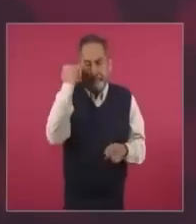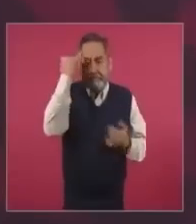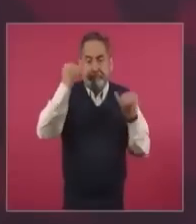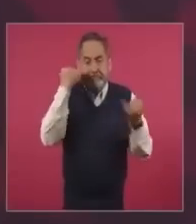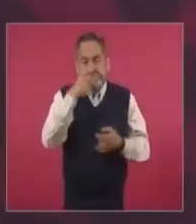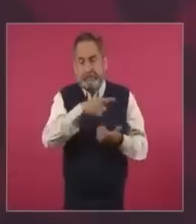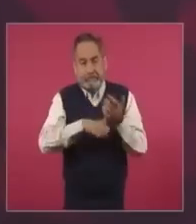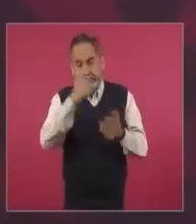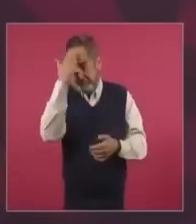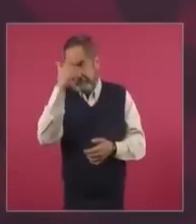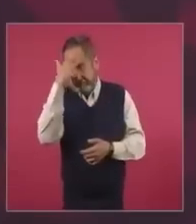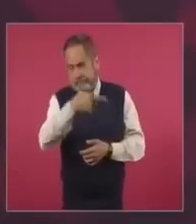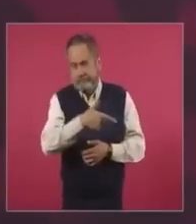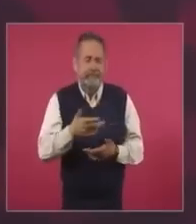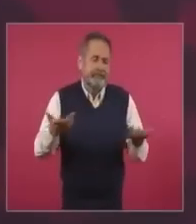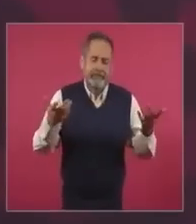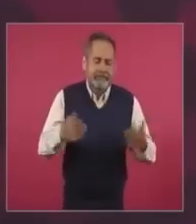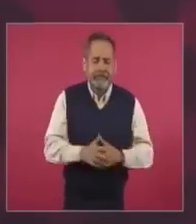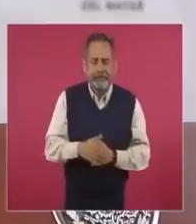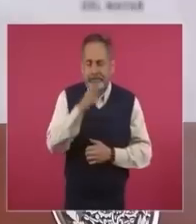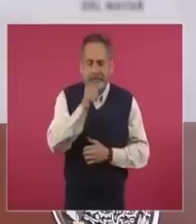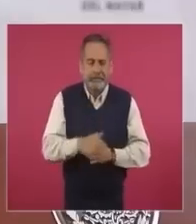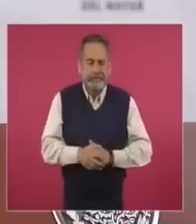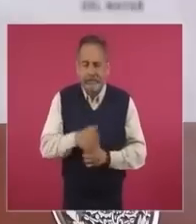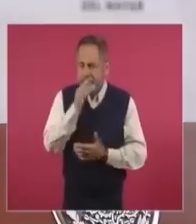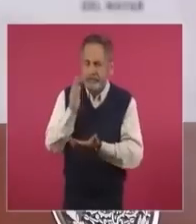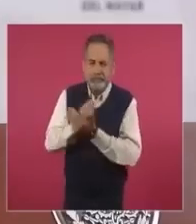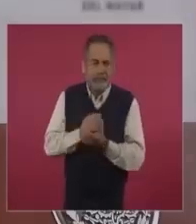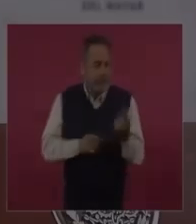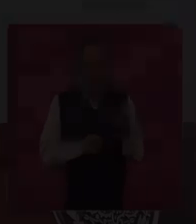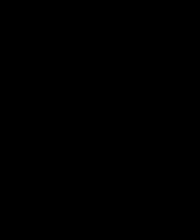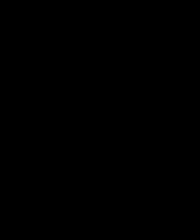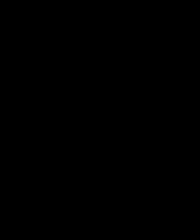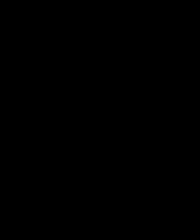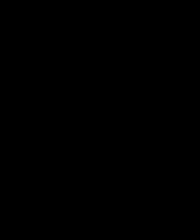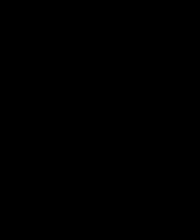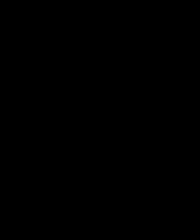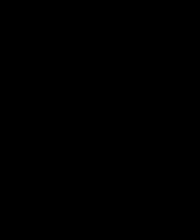que ver con esta relación y con la pugna que hay entre ambos países.